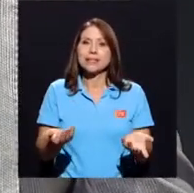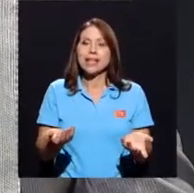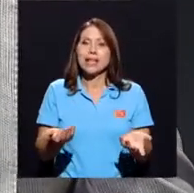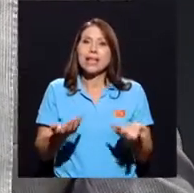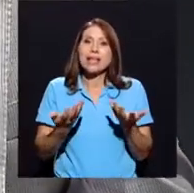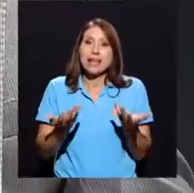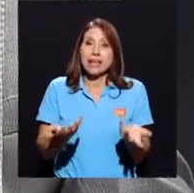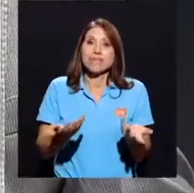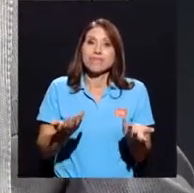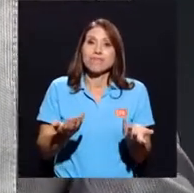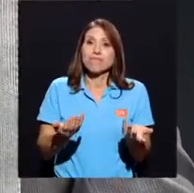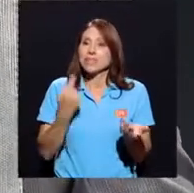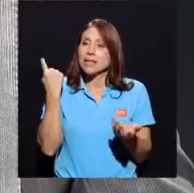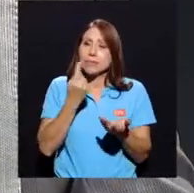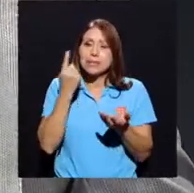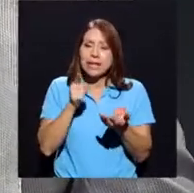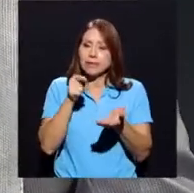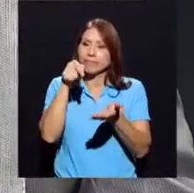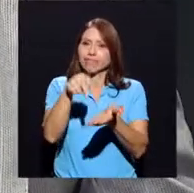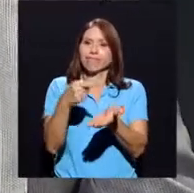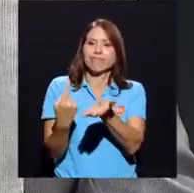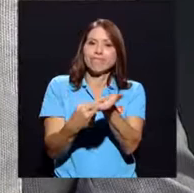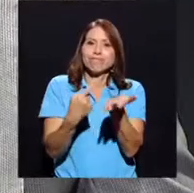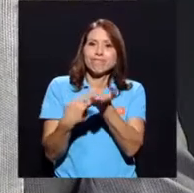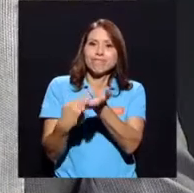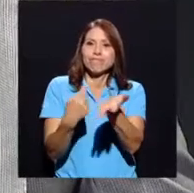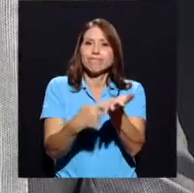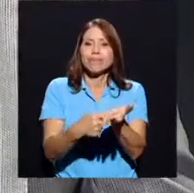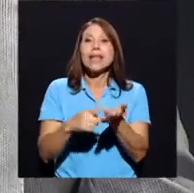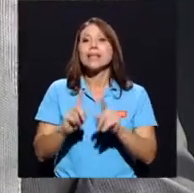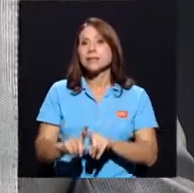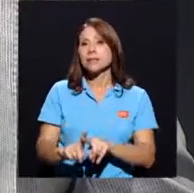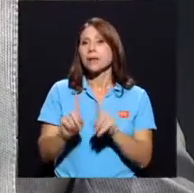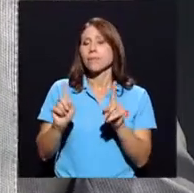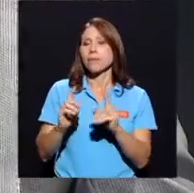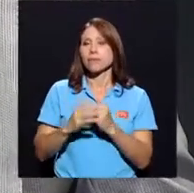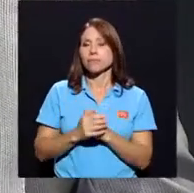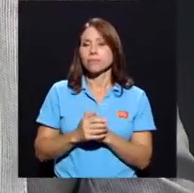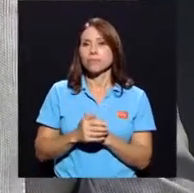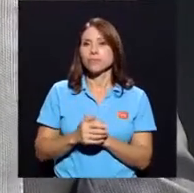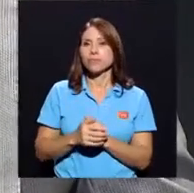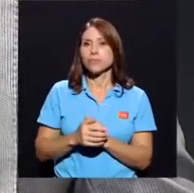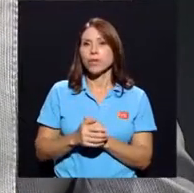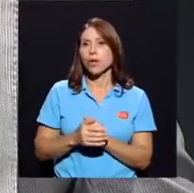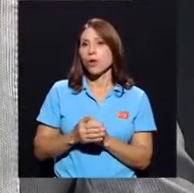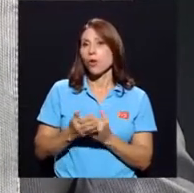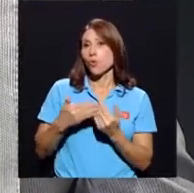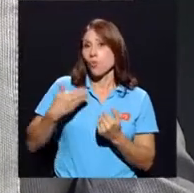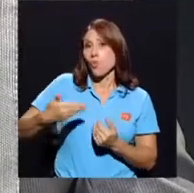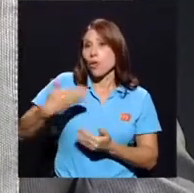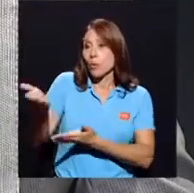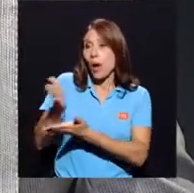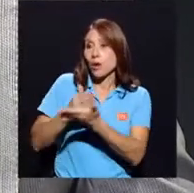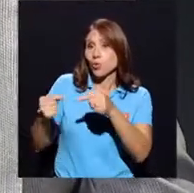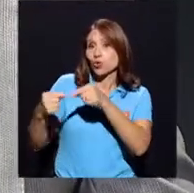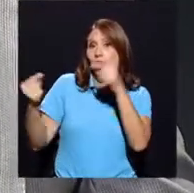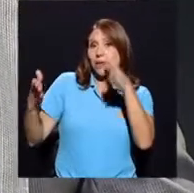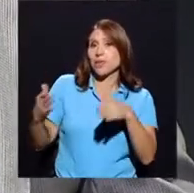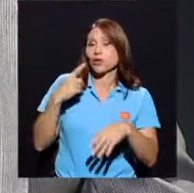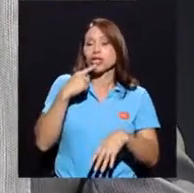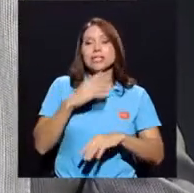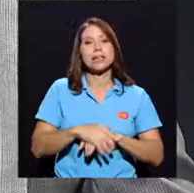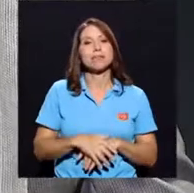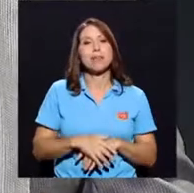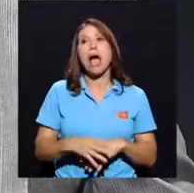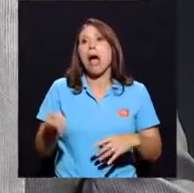adorne en el debate sin embargo y cuando esté algunos de mis enemigos dicen mirar que